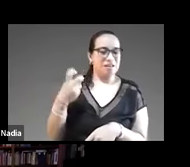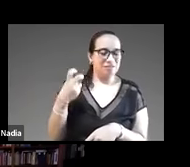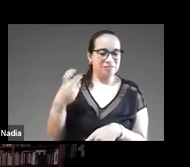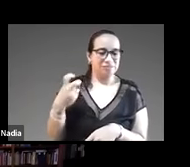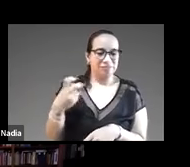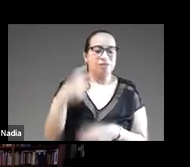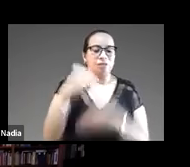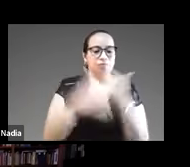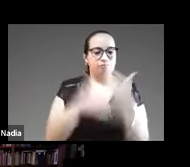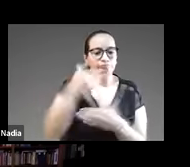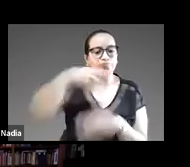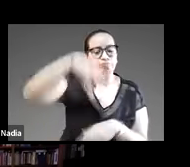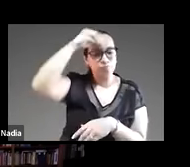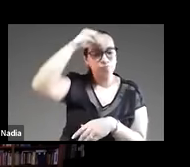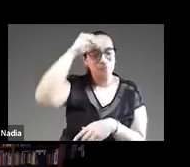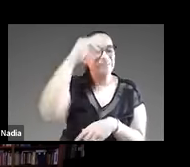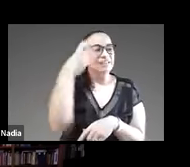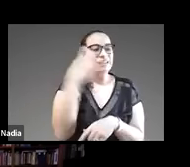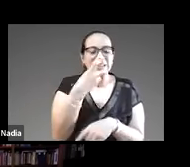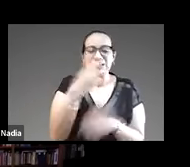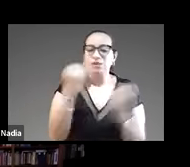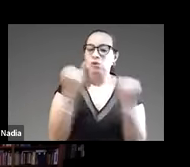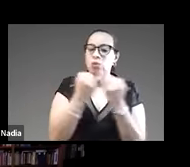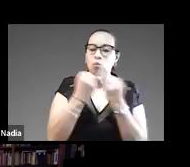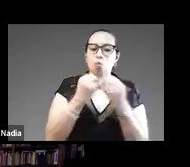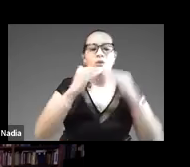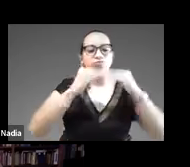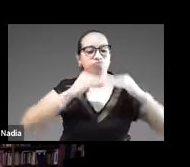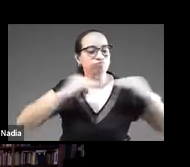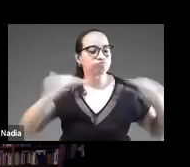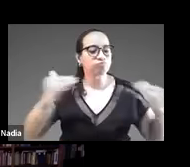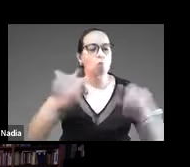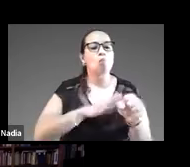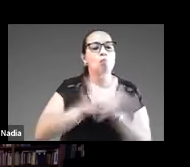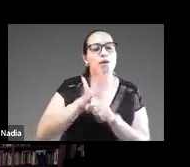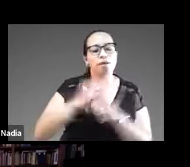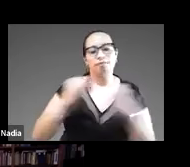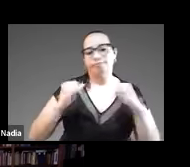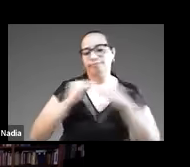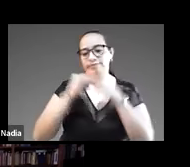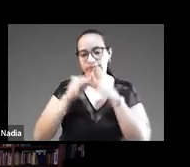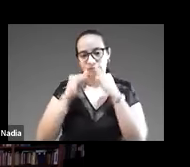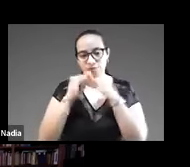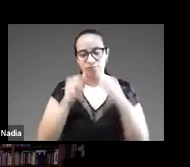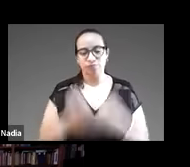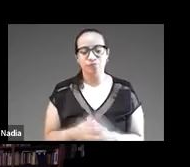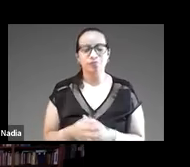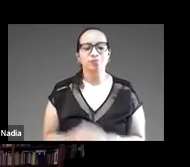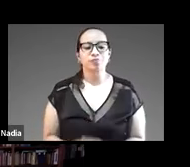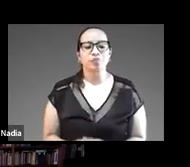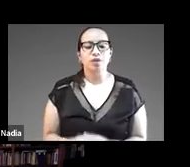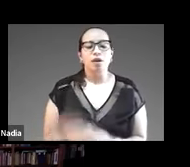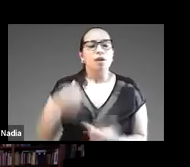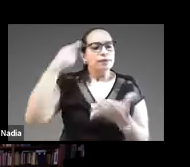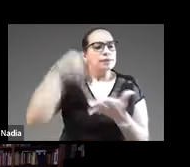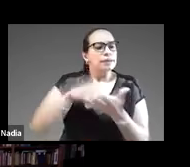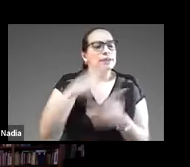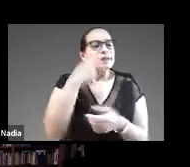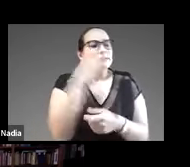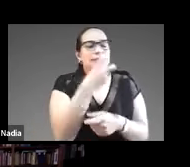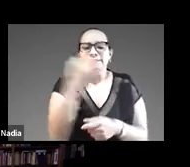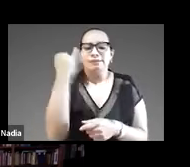¿sí? Eso es parte también de democratizar las instituciones. Y yo creo que la idea de que